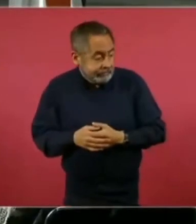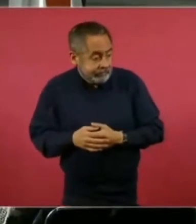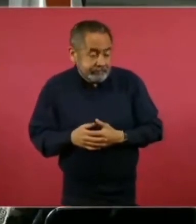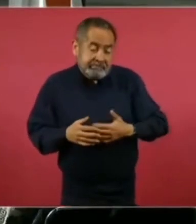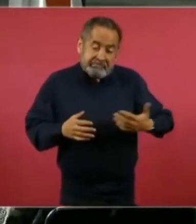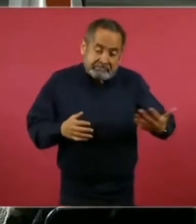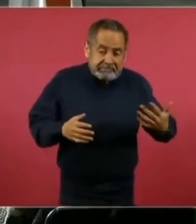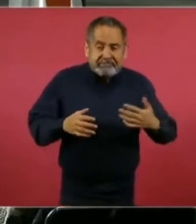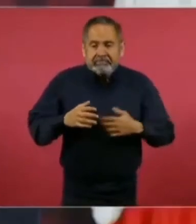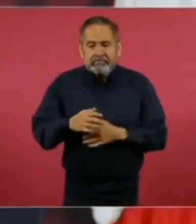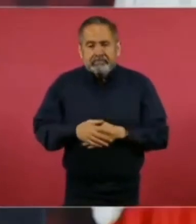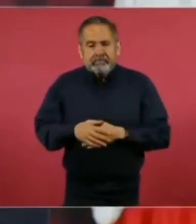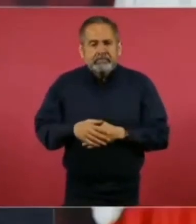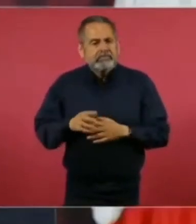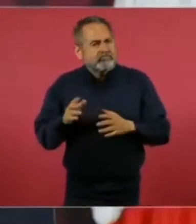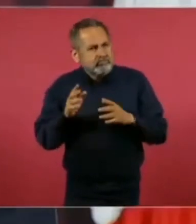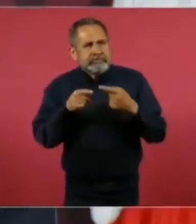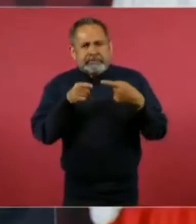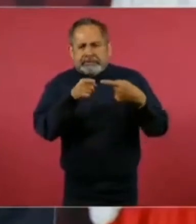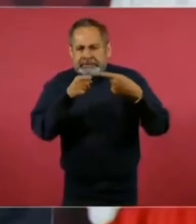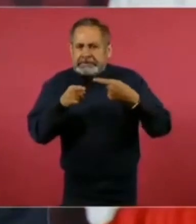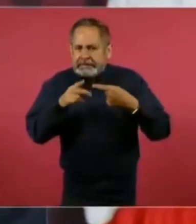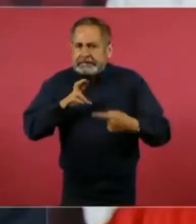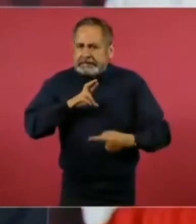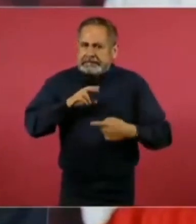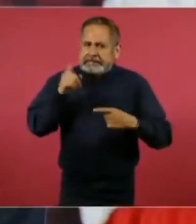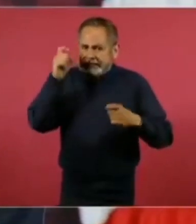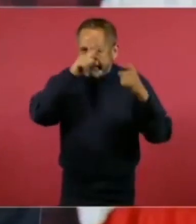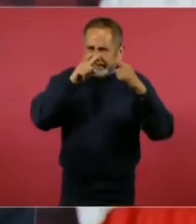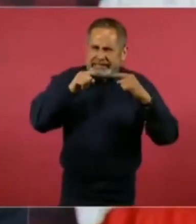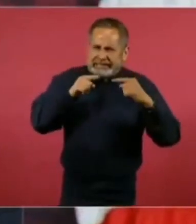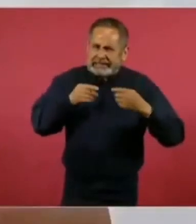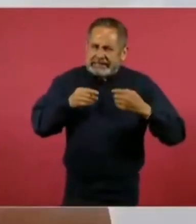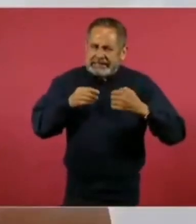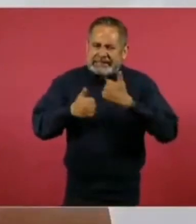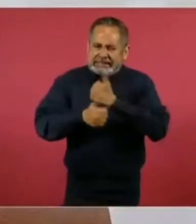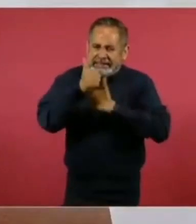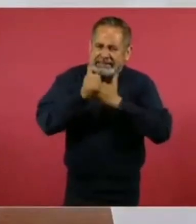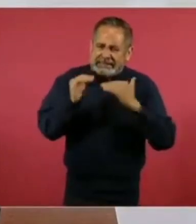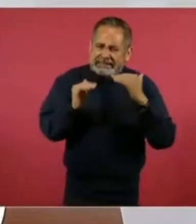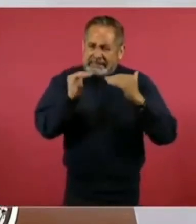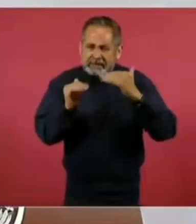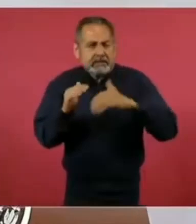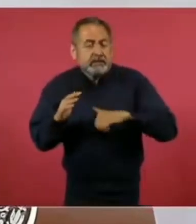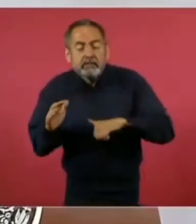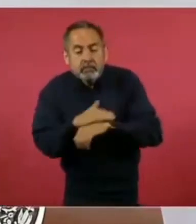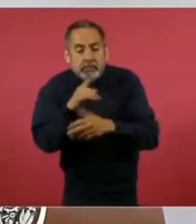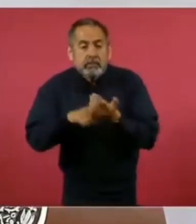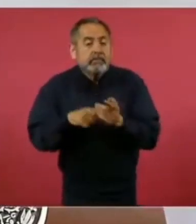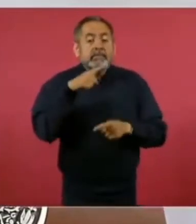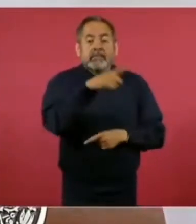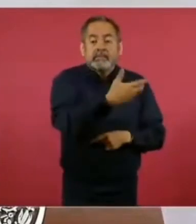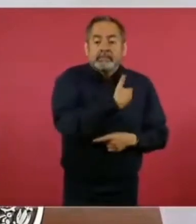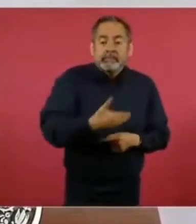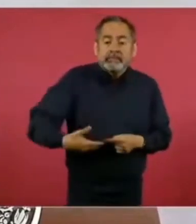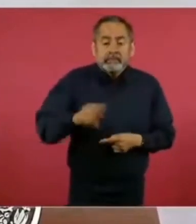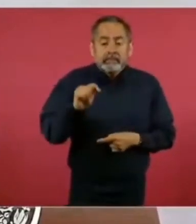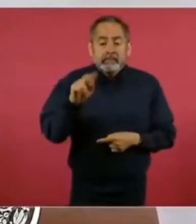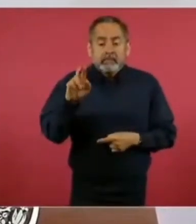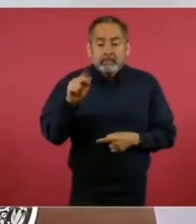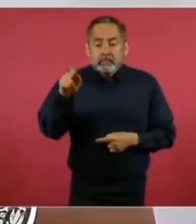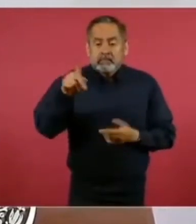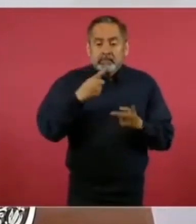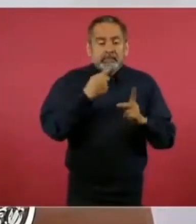habían motivos porque el presidente Trump había comenzado con una